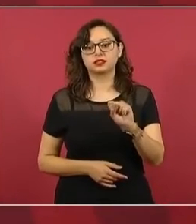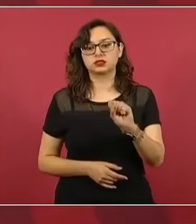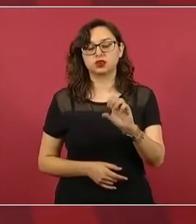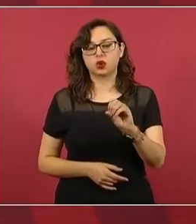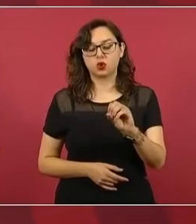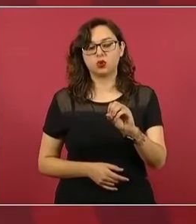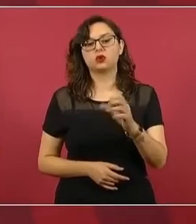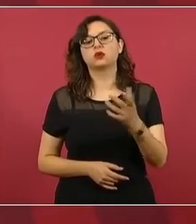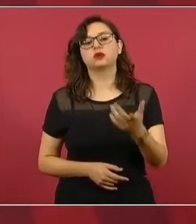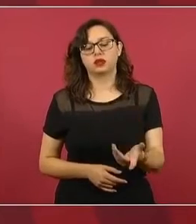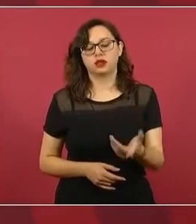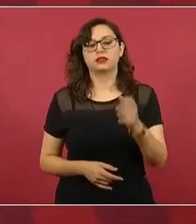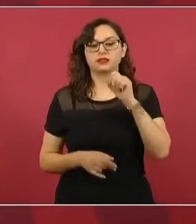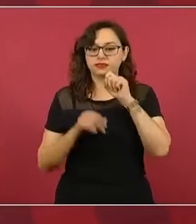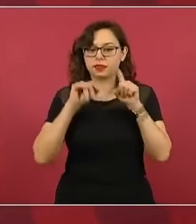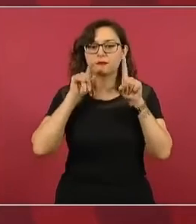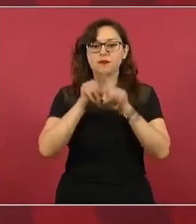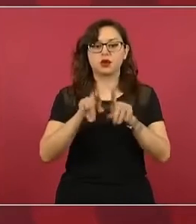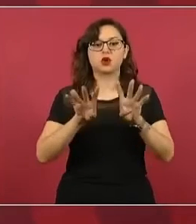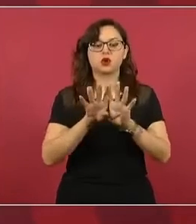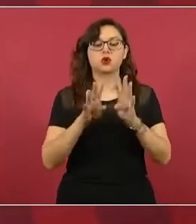Consejo Coordinador Empresarial, que también